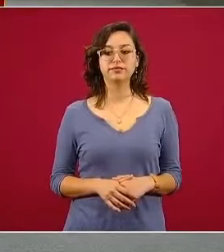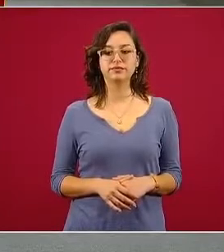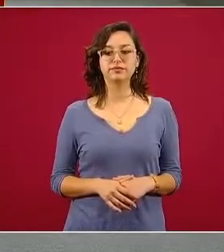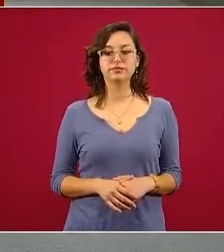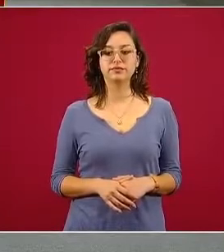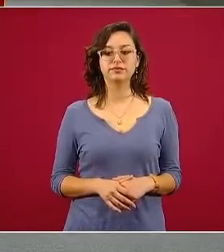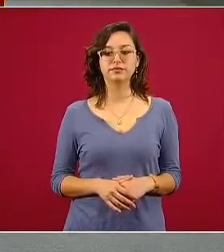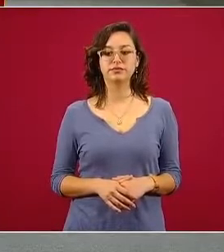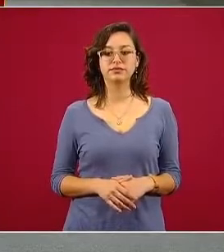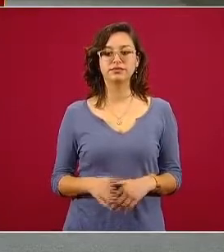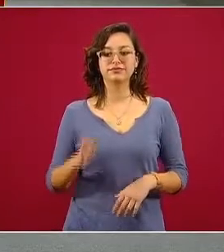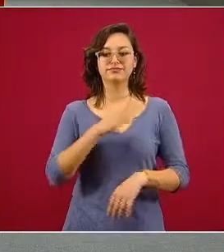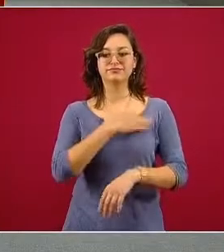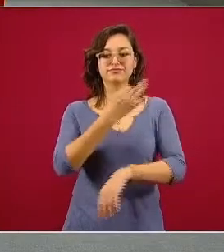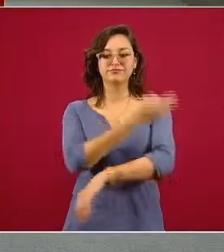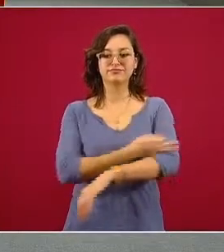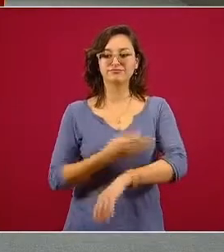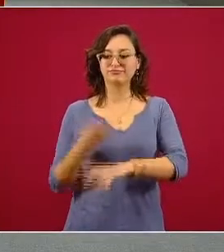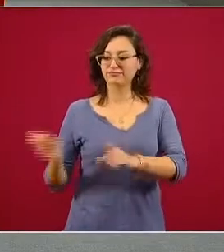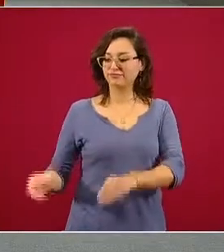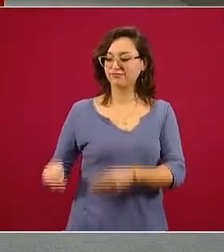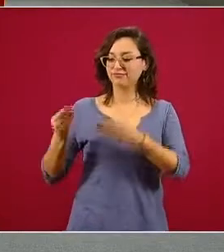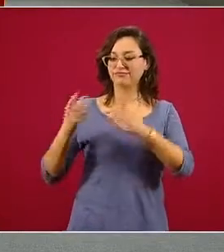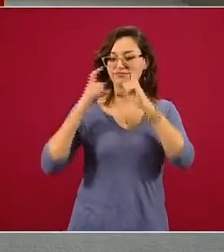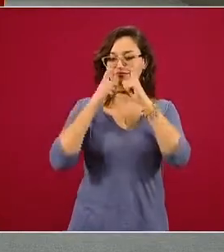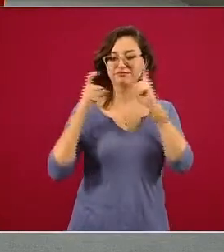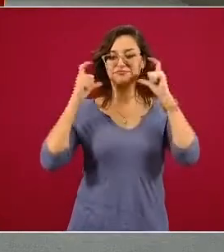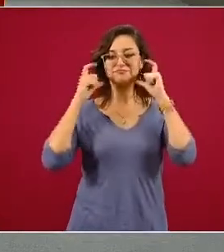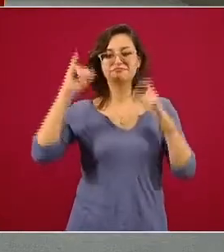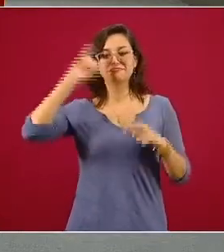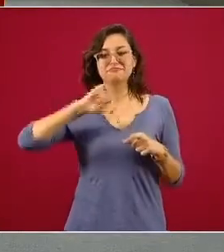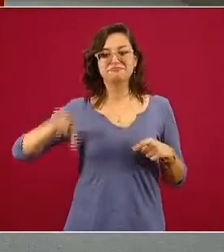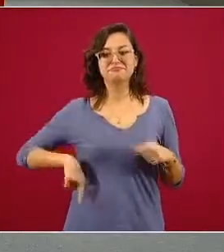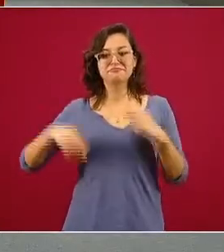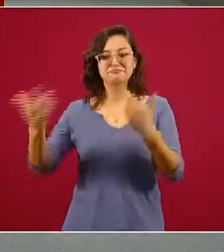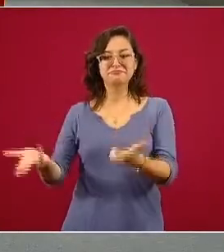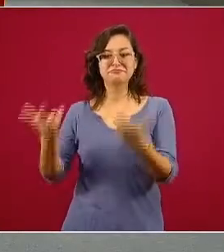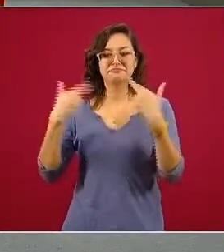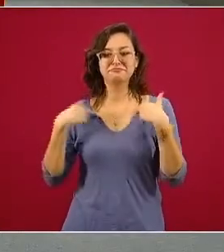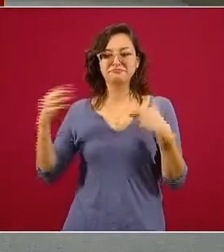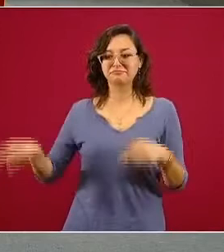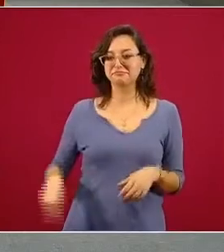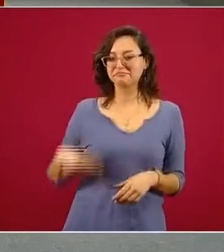Cubrebocas que me regaló la jefa de gobierno.